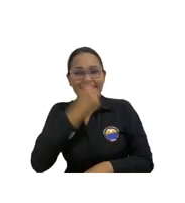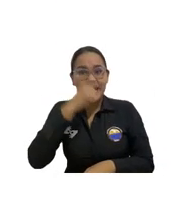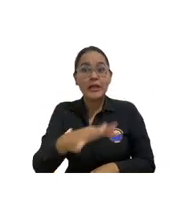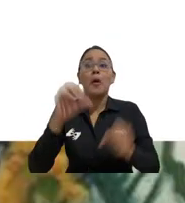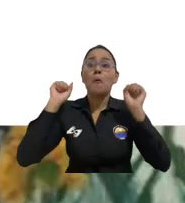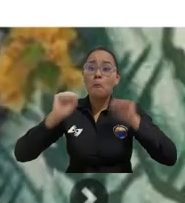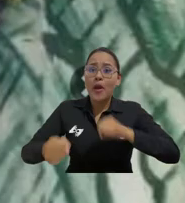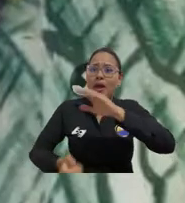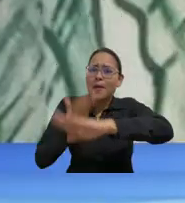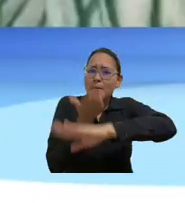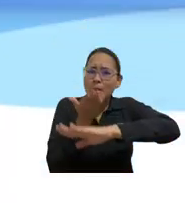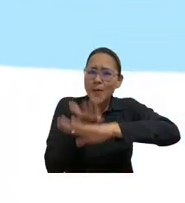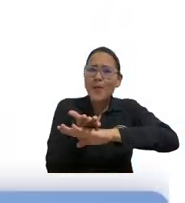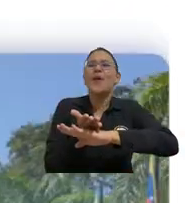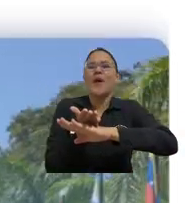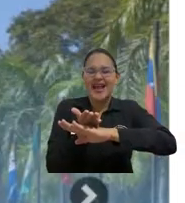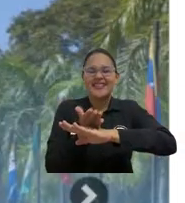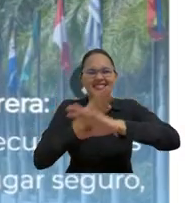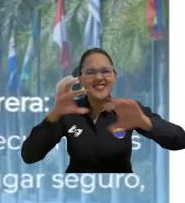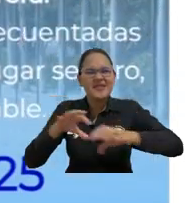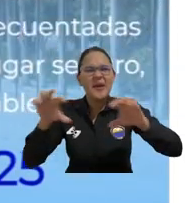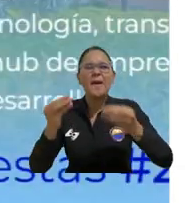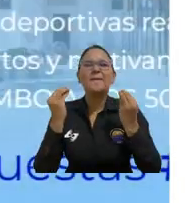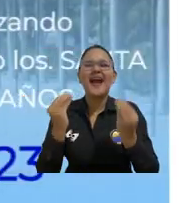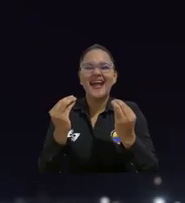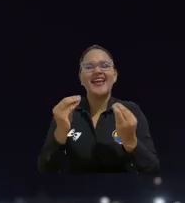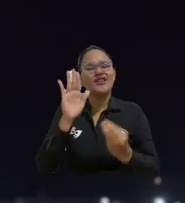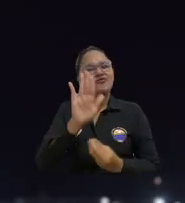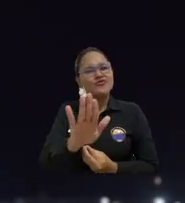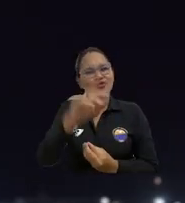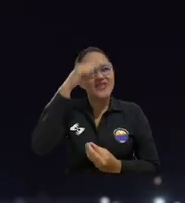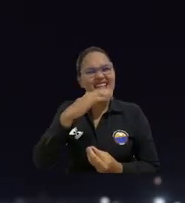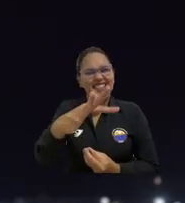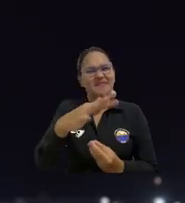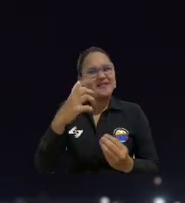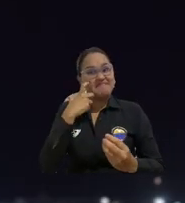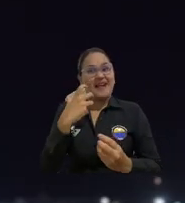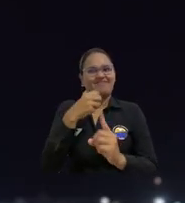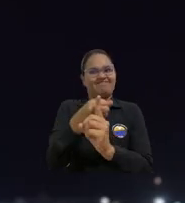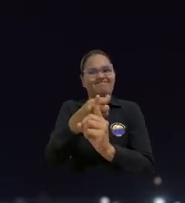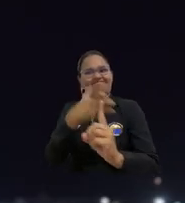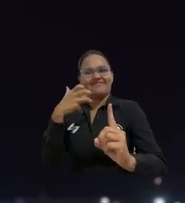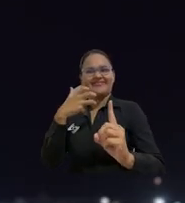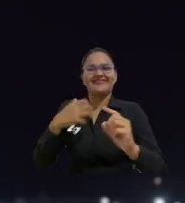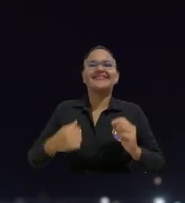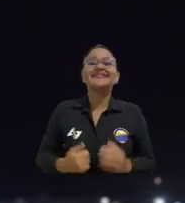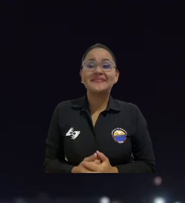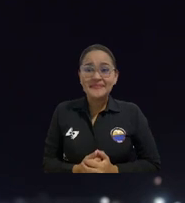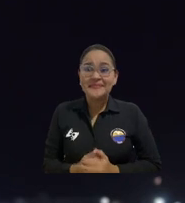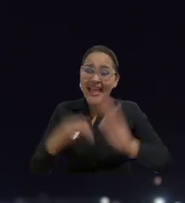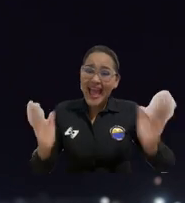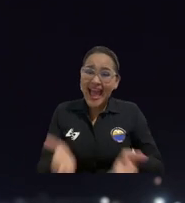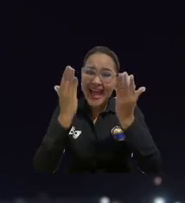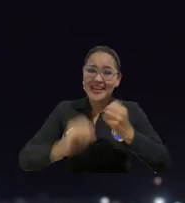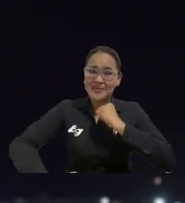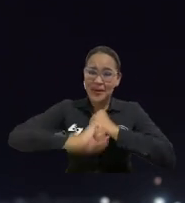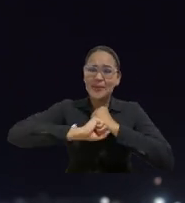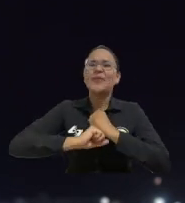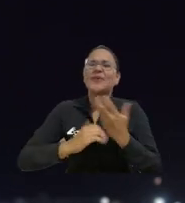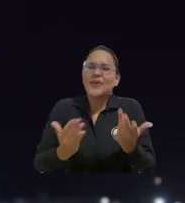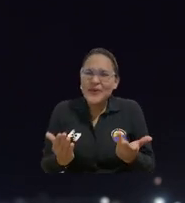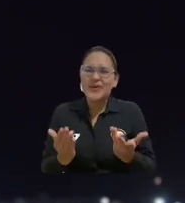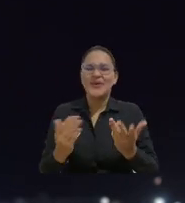desde el sentido de pertenencia para hacer crecer su impacto. Acompáñenme en esta iniciativa, que se inspira precisamente